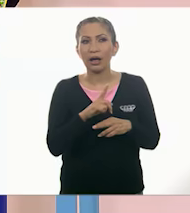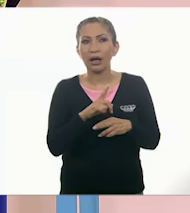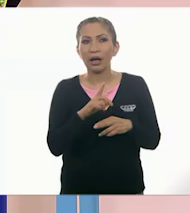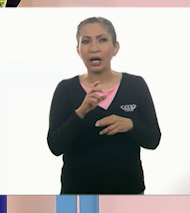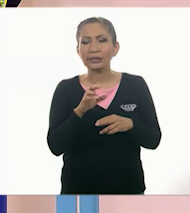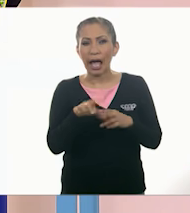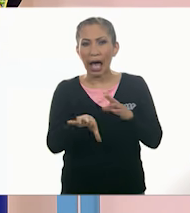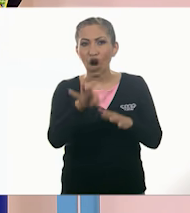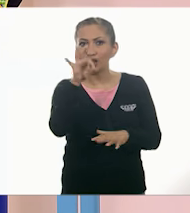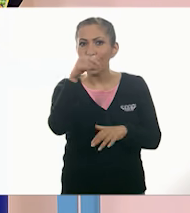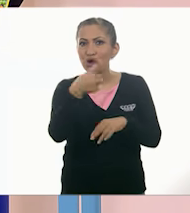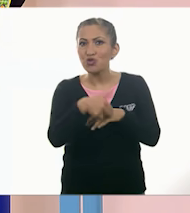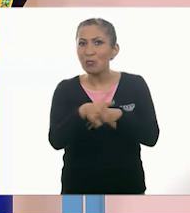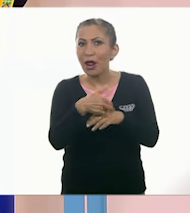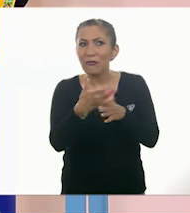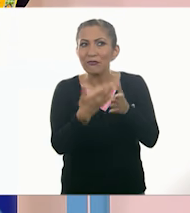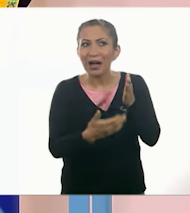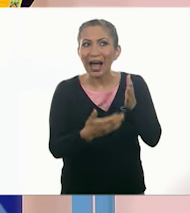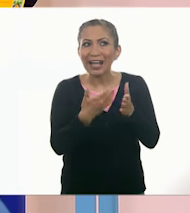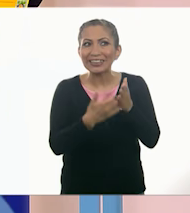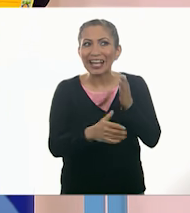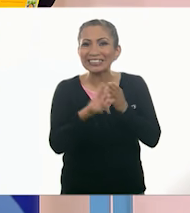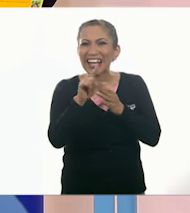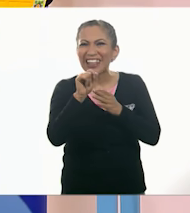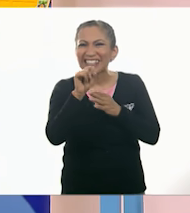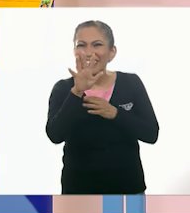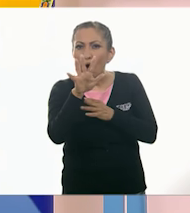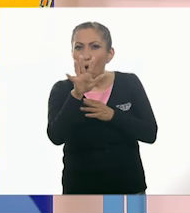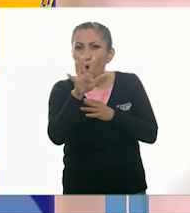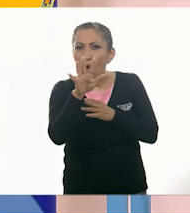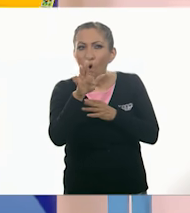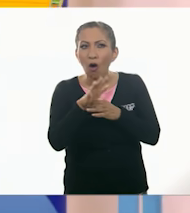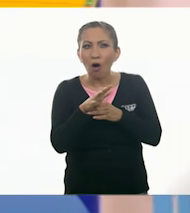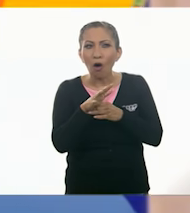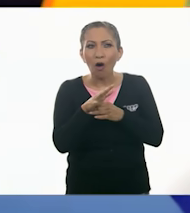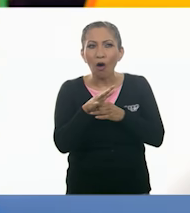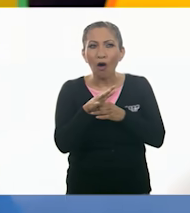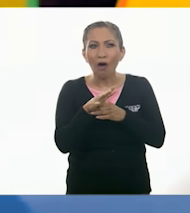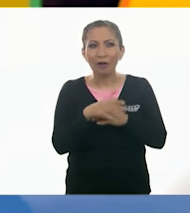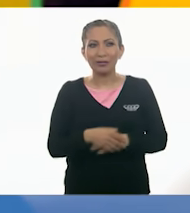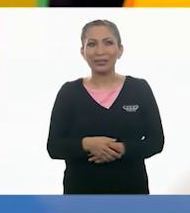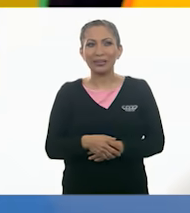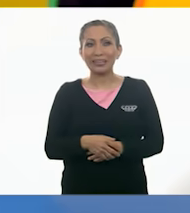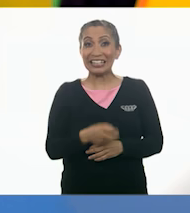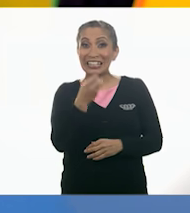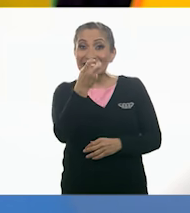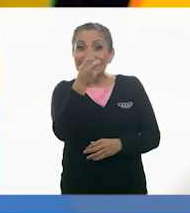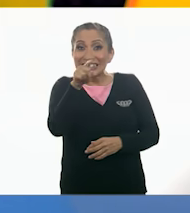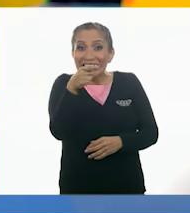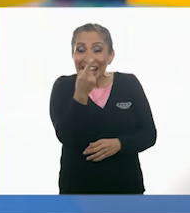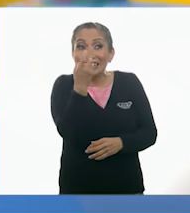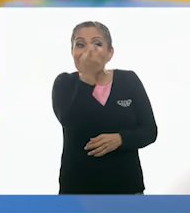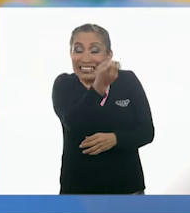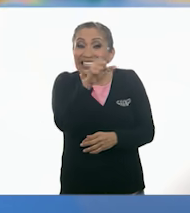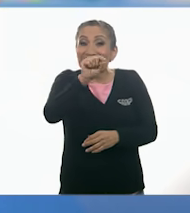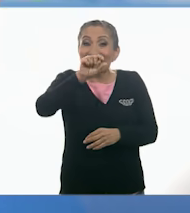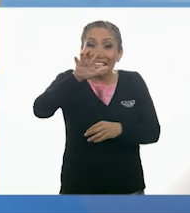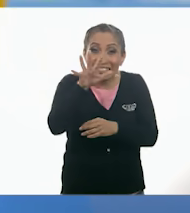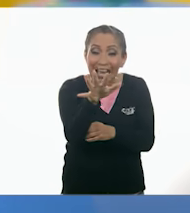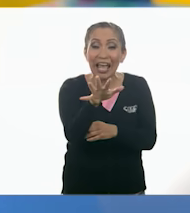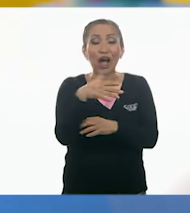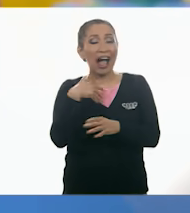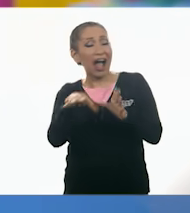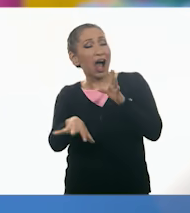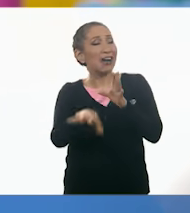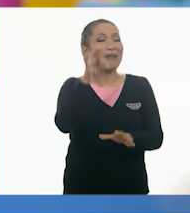que encontré el número misterioso. El 75. Aquí está. El 75,